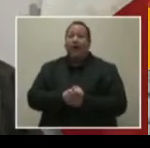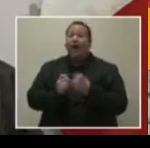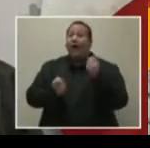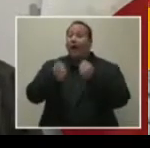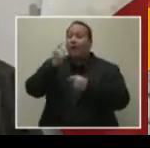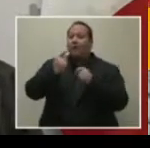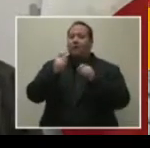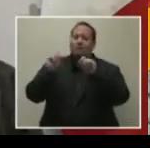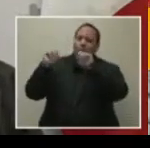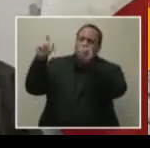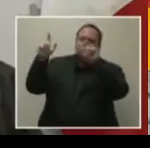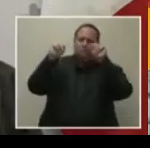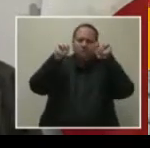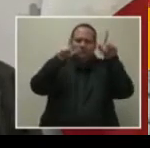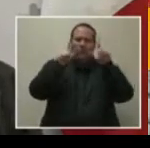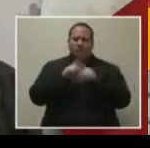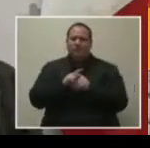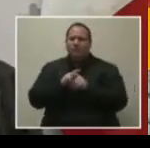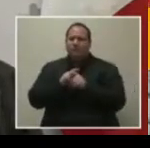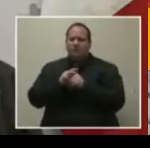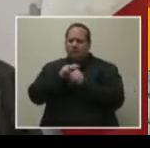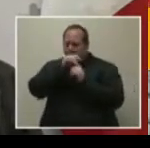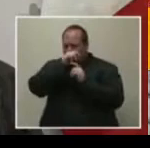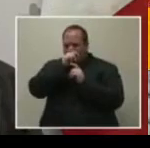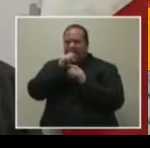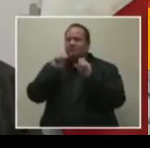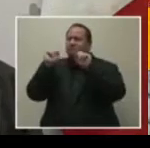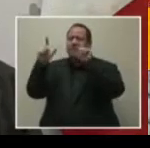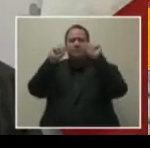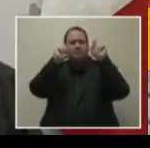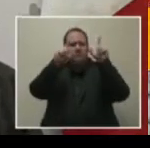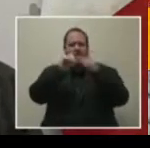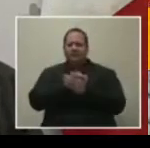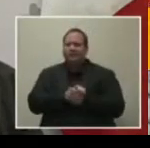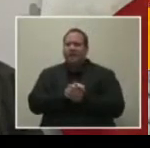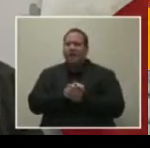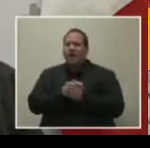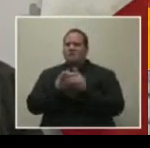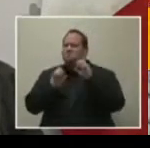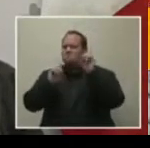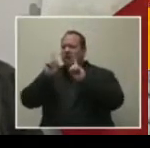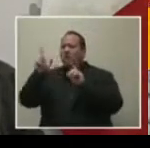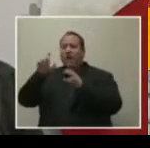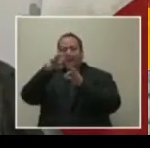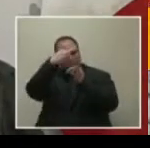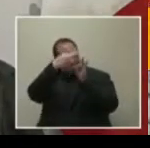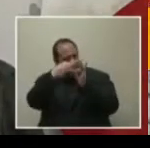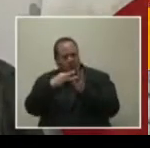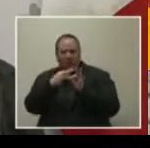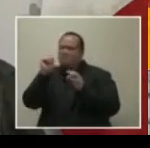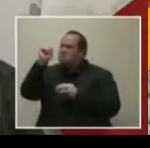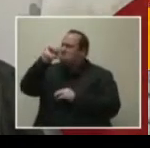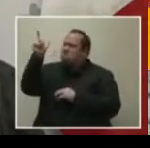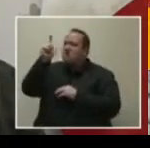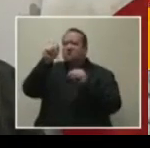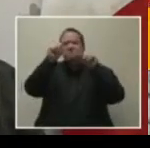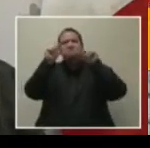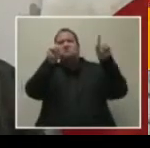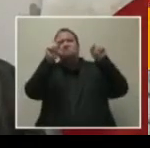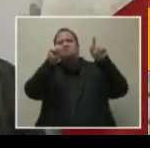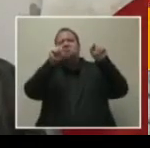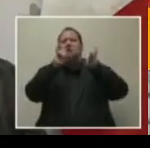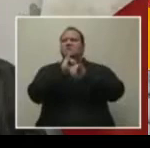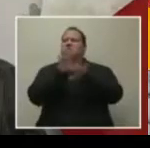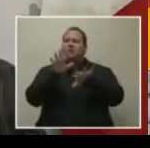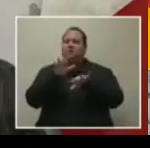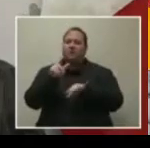que publican información eventualmente ética y moralmente cuestionables, que no cumplen con las formas profesionales que gente como ustedes, desde luego,